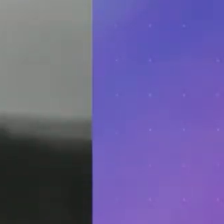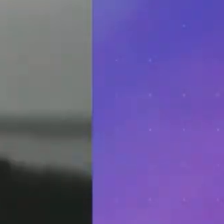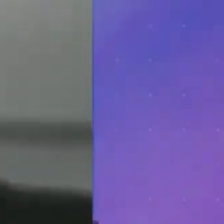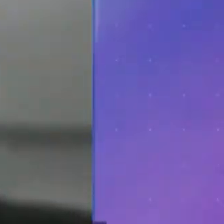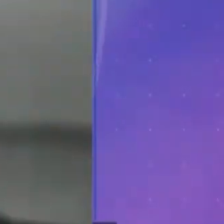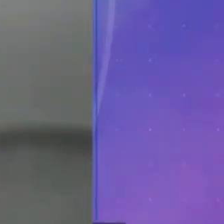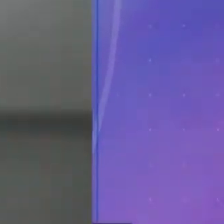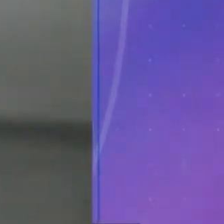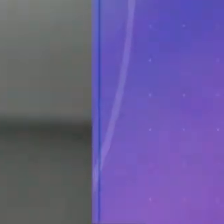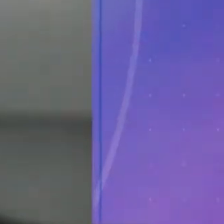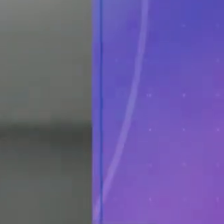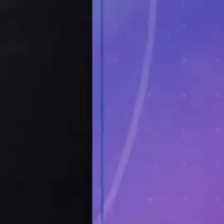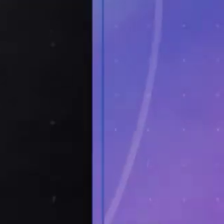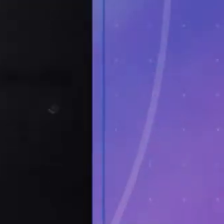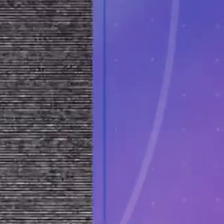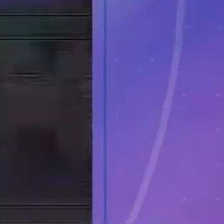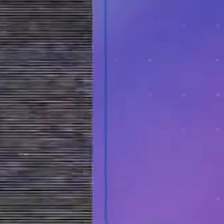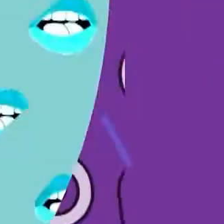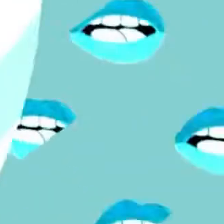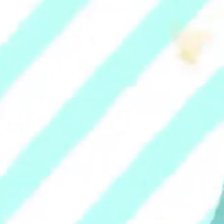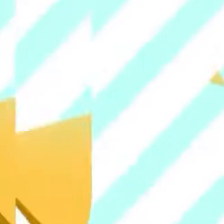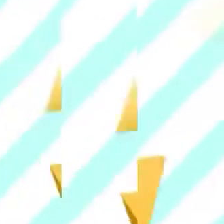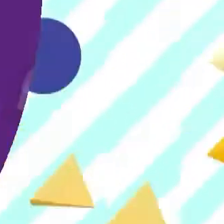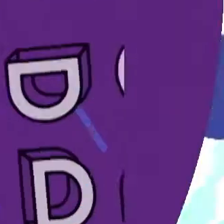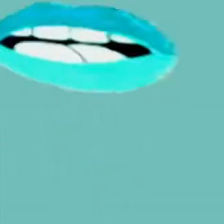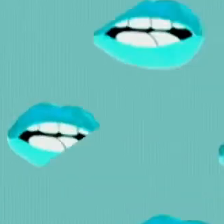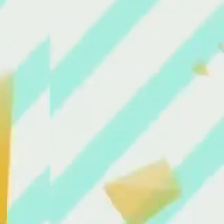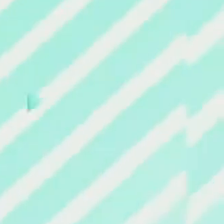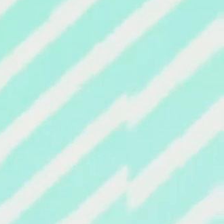ellos y nos van a tener que entregar el país.